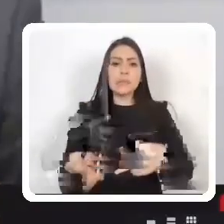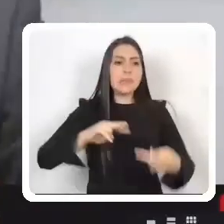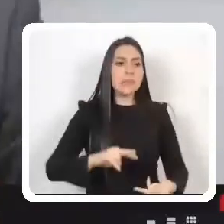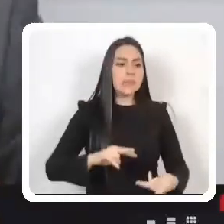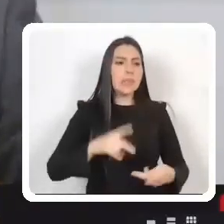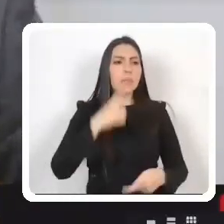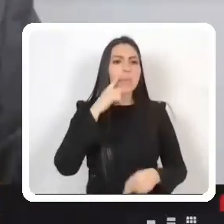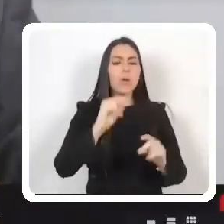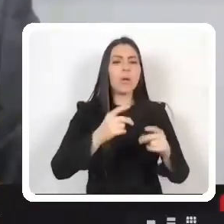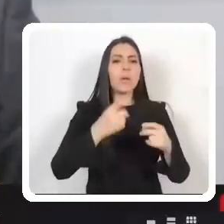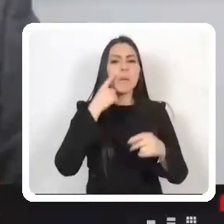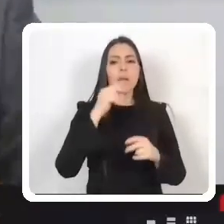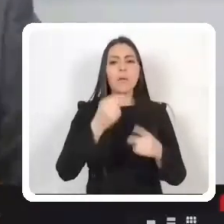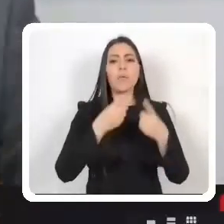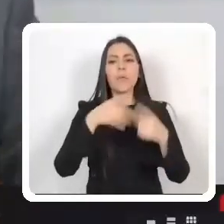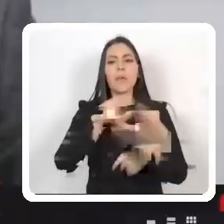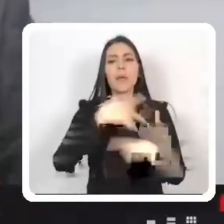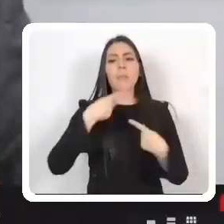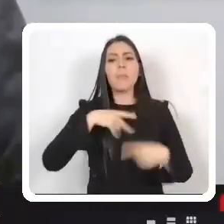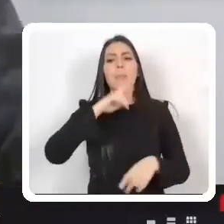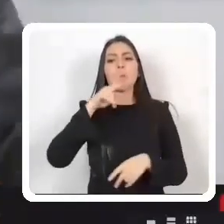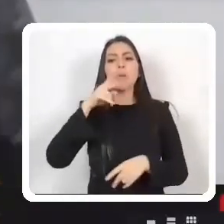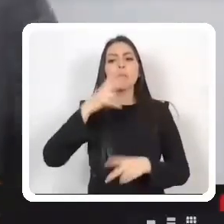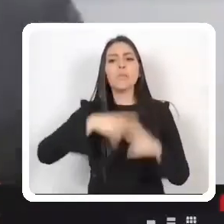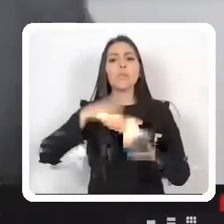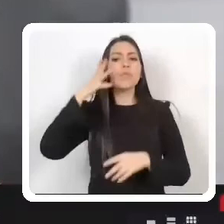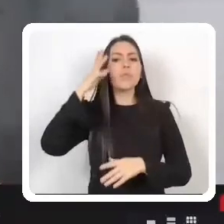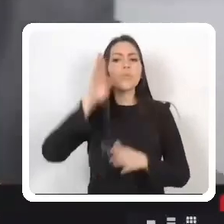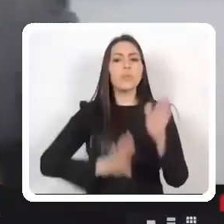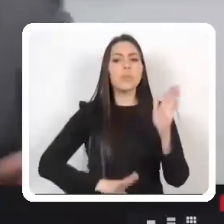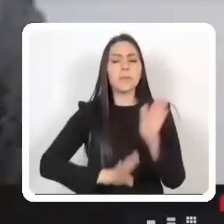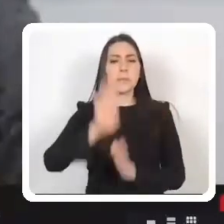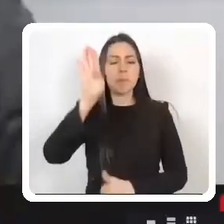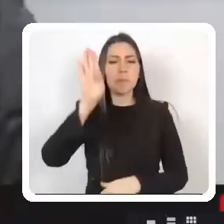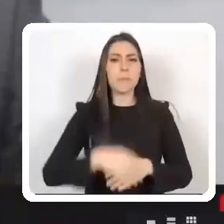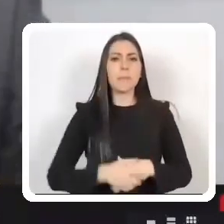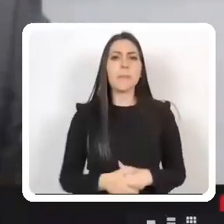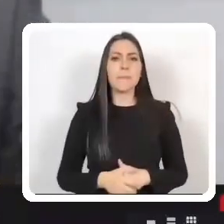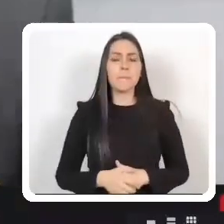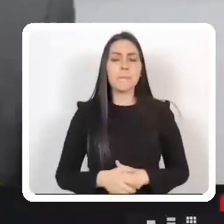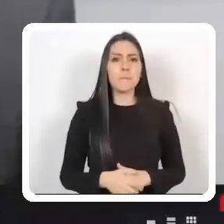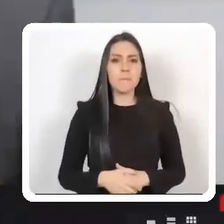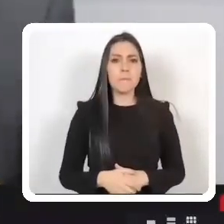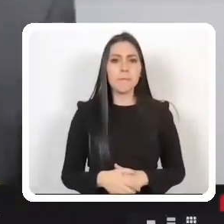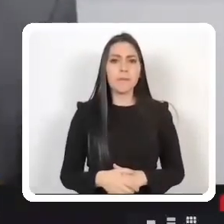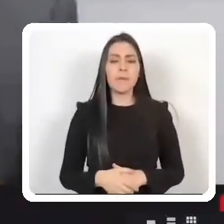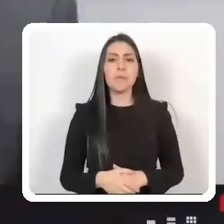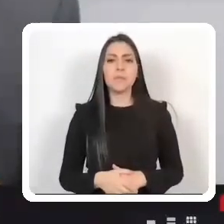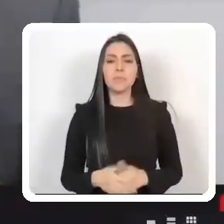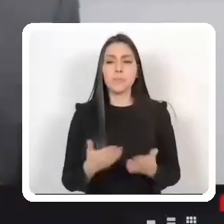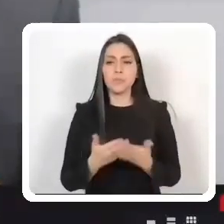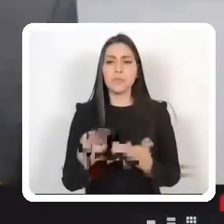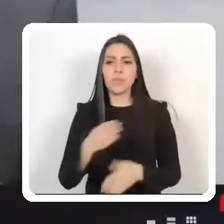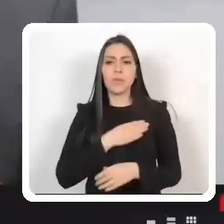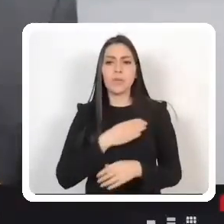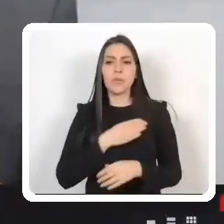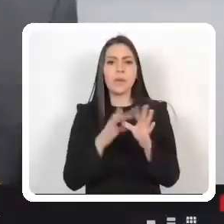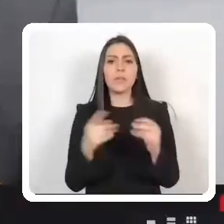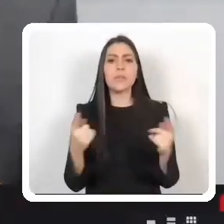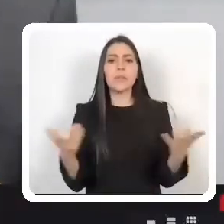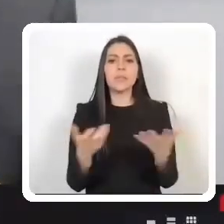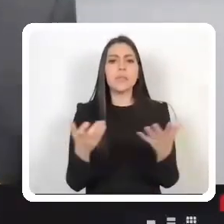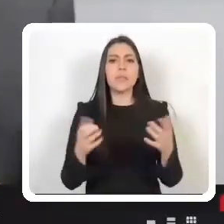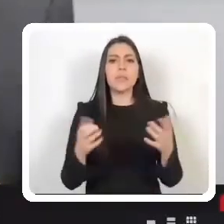su desarrollo y su progreso. Eso es oportuno apuntar lo que Isidro Fabela